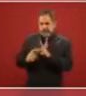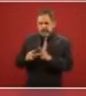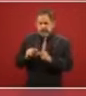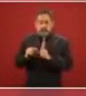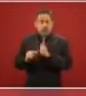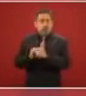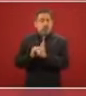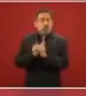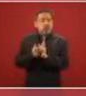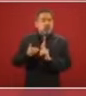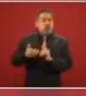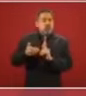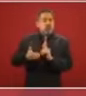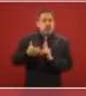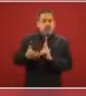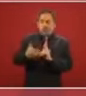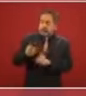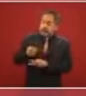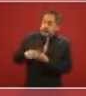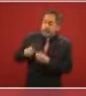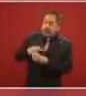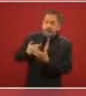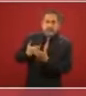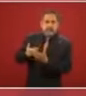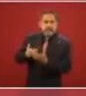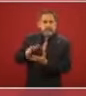poco produciendo más.